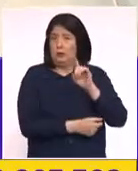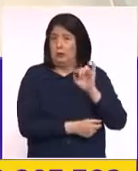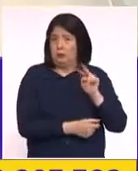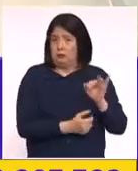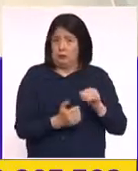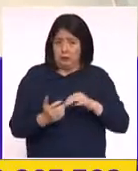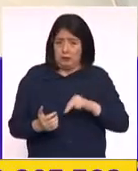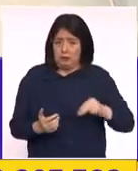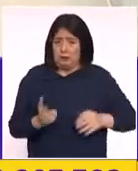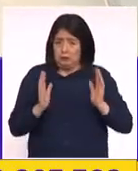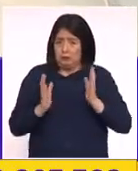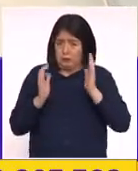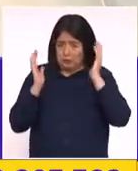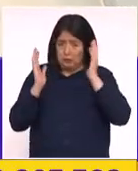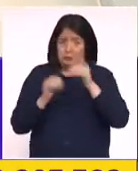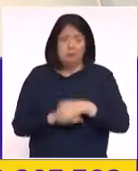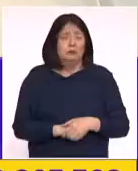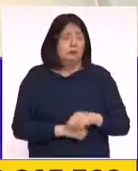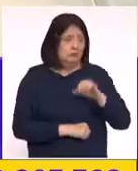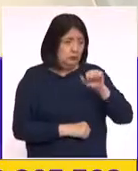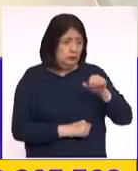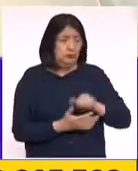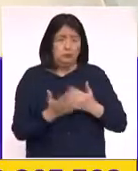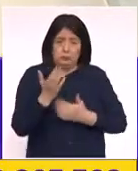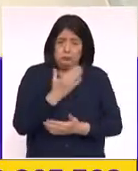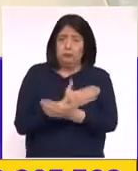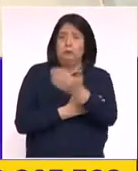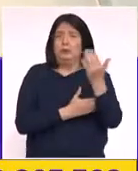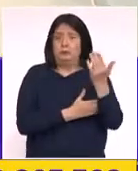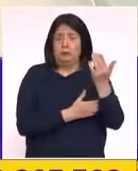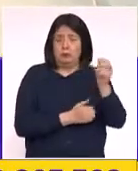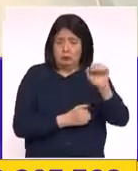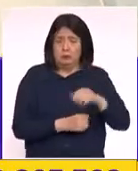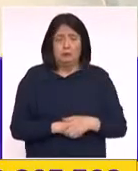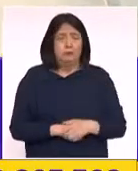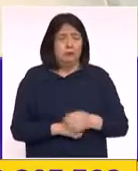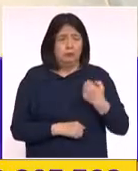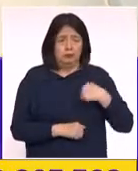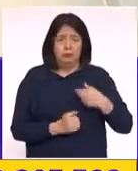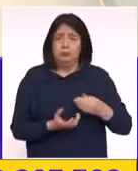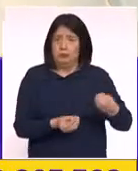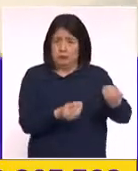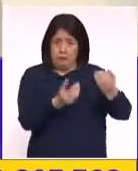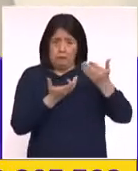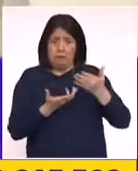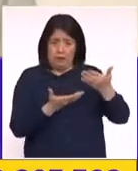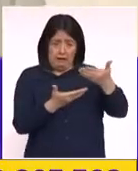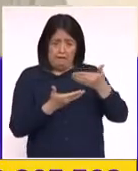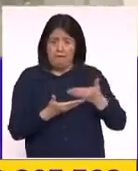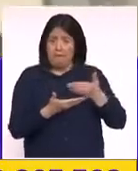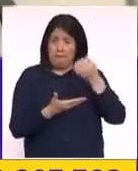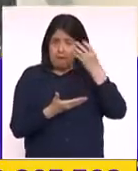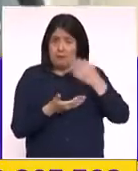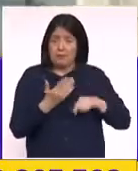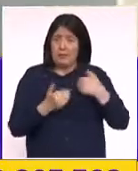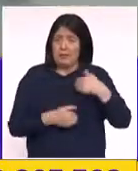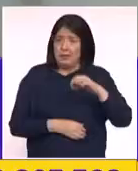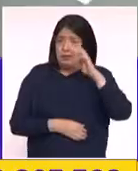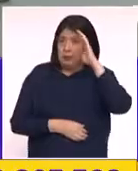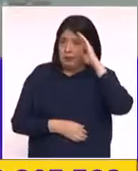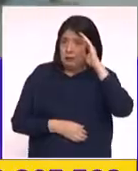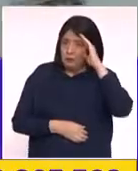favor, la escuchamos. Sí, muy buenos días. Hemos recibido la información. La policía